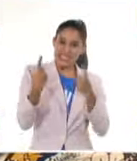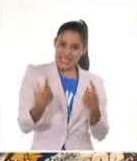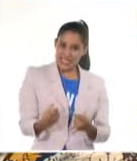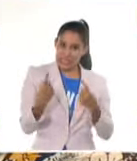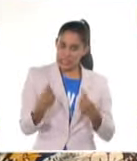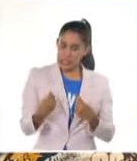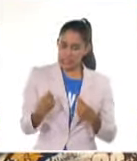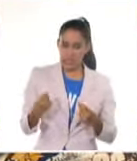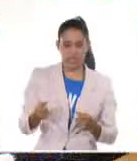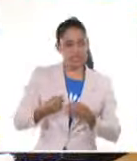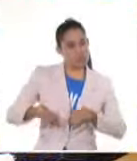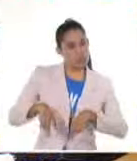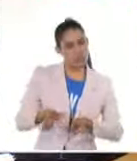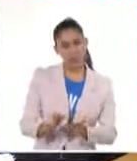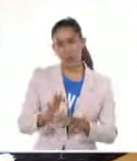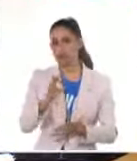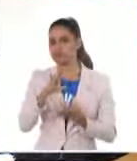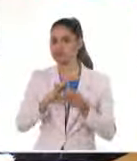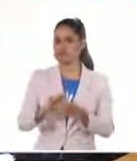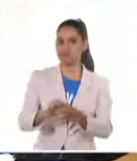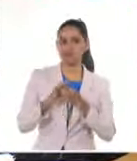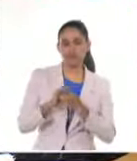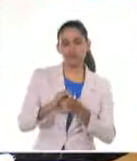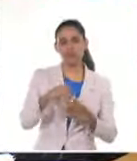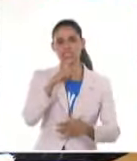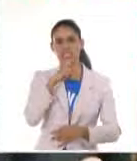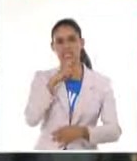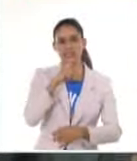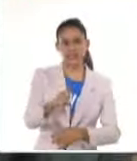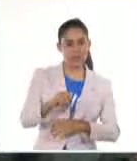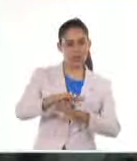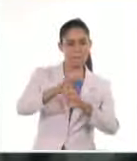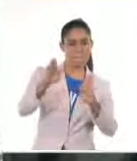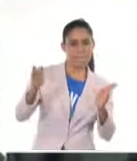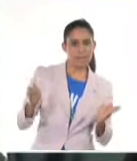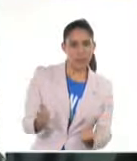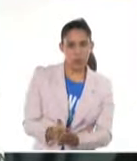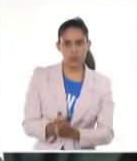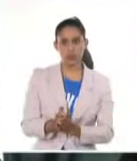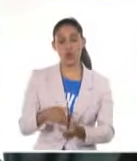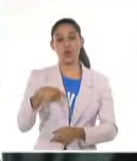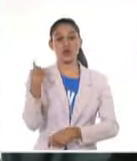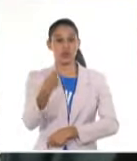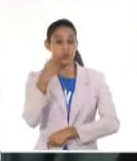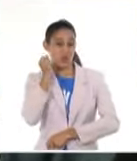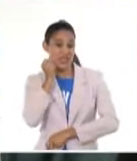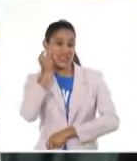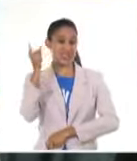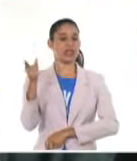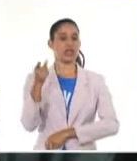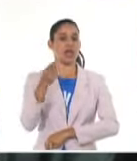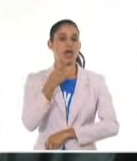el resurgir del fascismo y el sionismo en el mundo. La batalla de las ideas que tenemos que dar nosotros